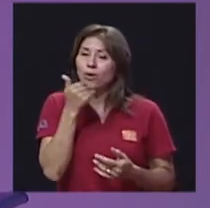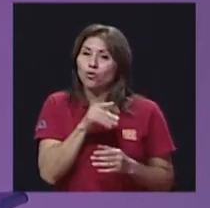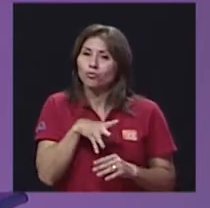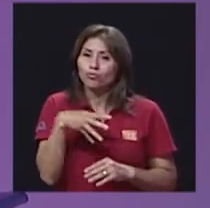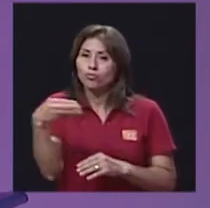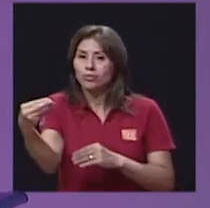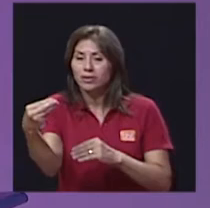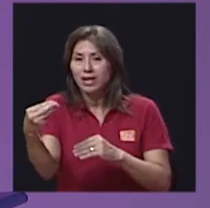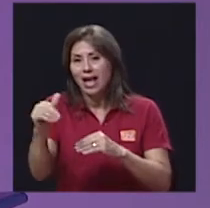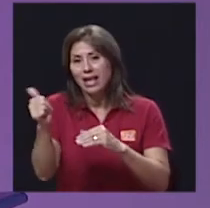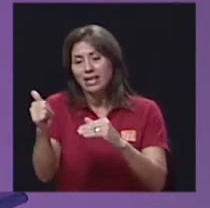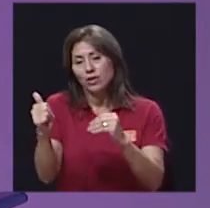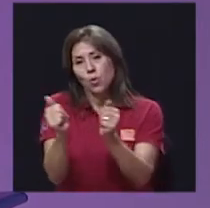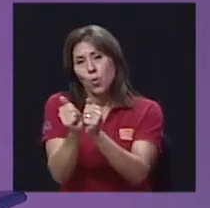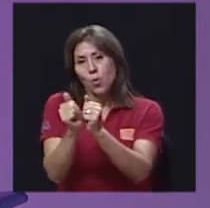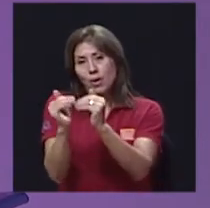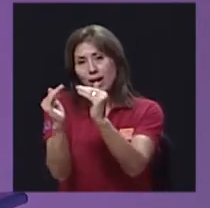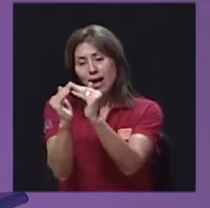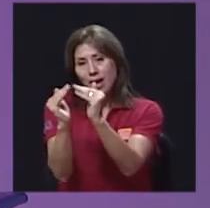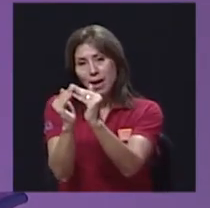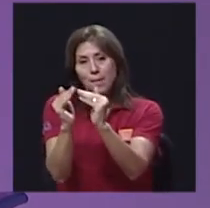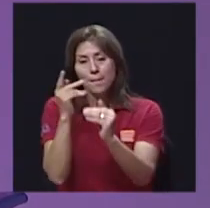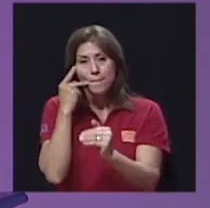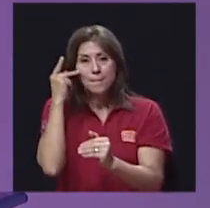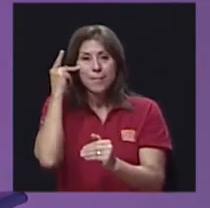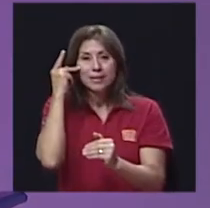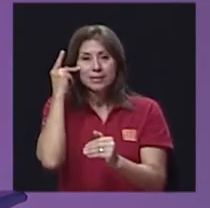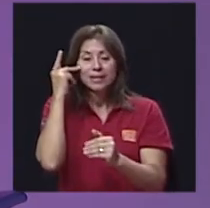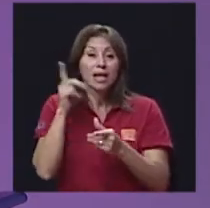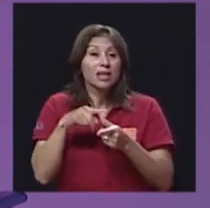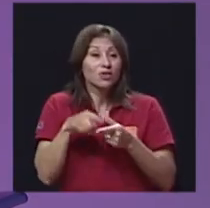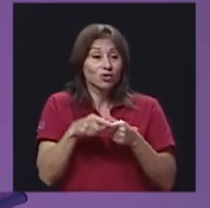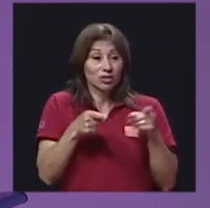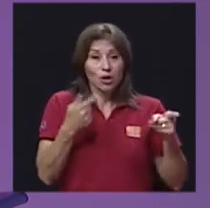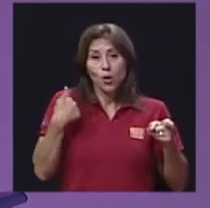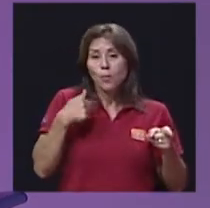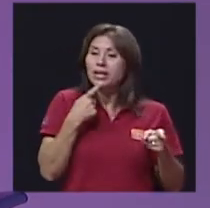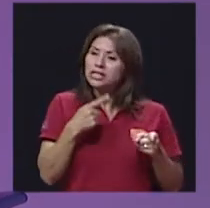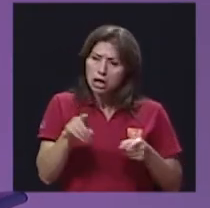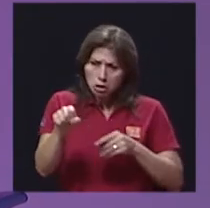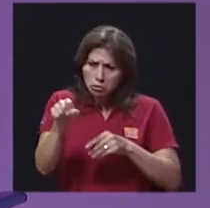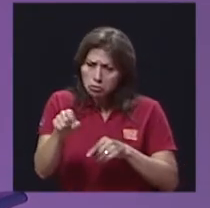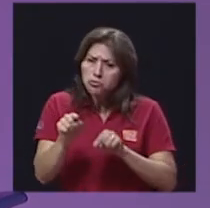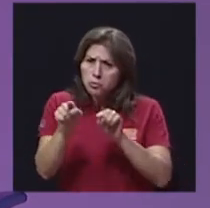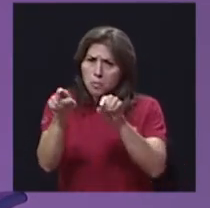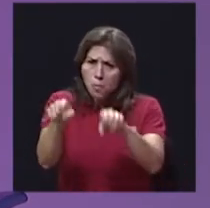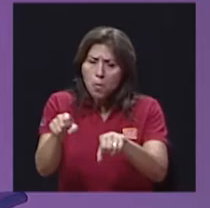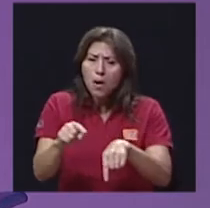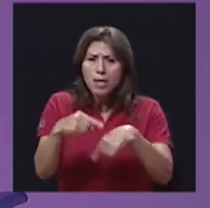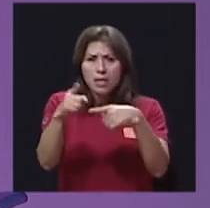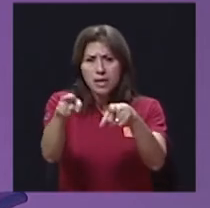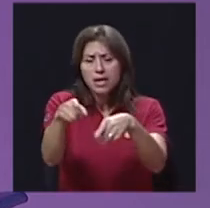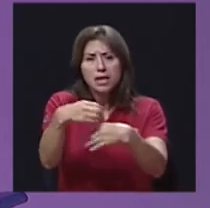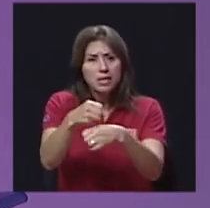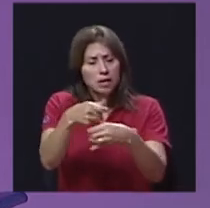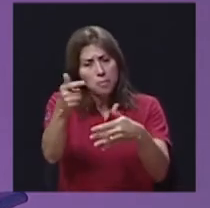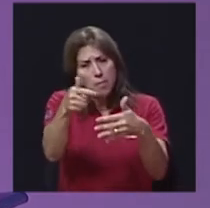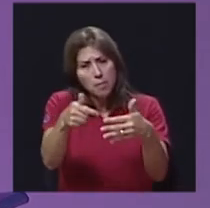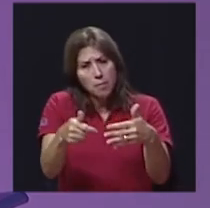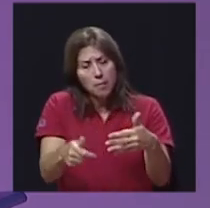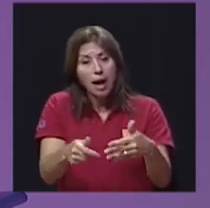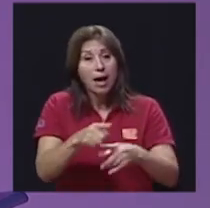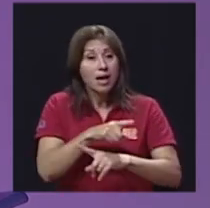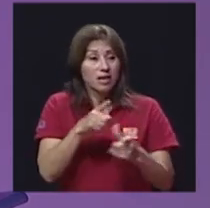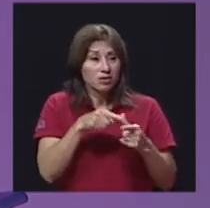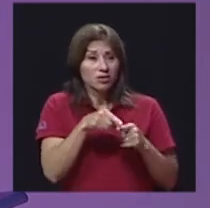dejar tener novio. Entonces corren, ¿verdad?, donde los papás. Y resulta que cuando están al lado de los señores, el señor no las